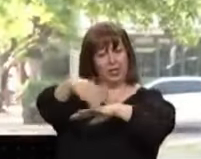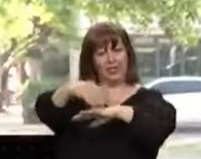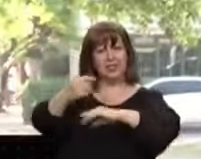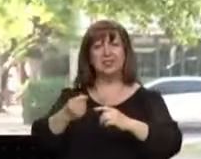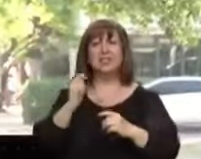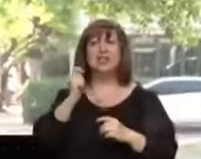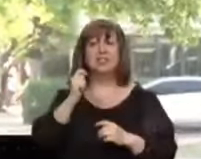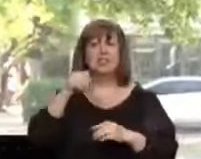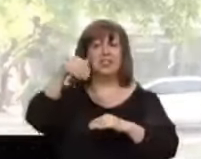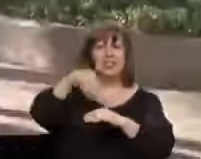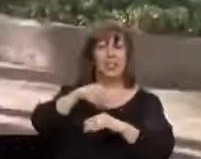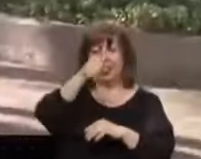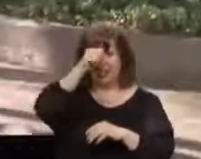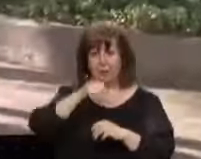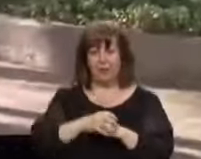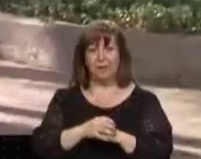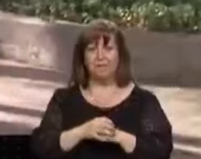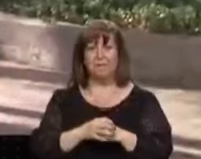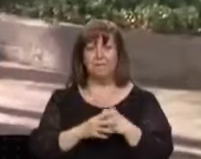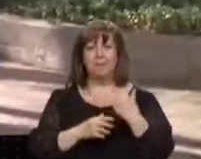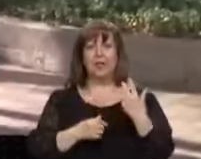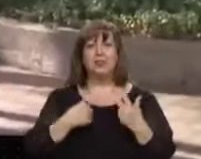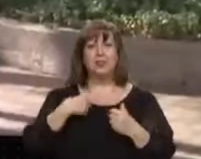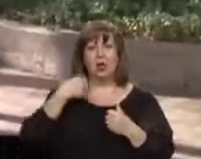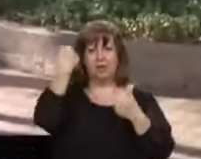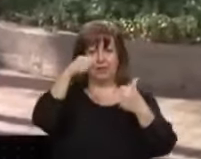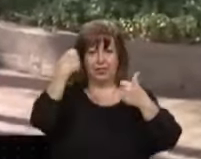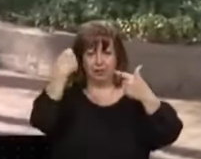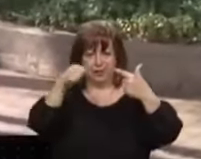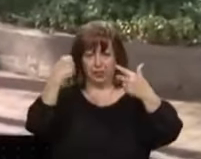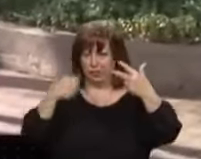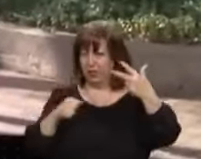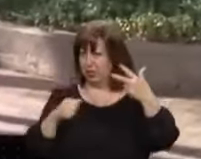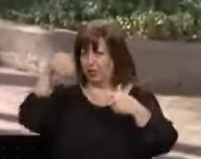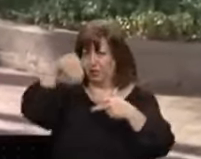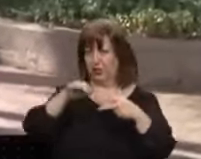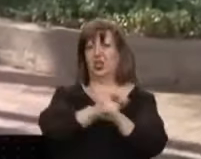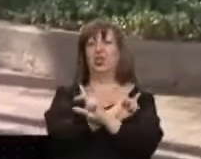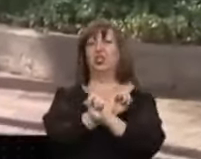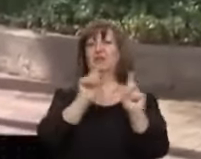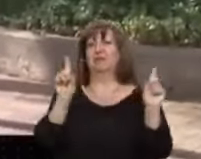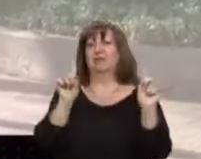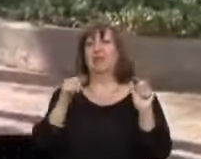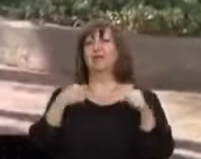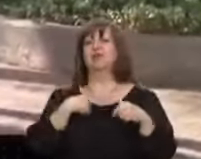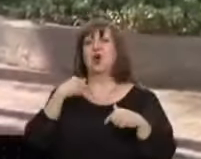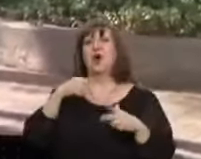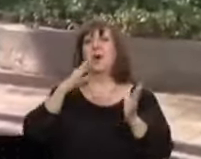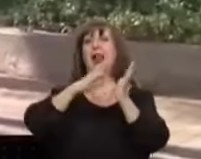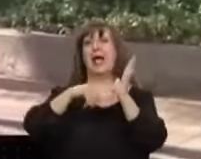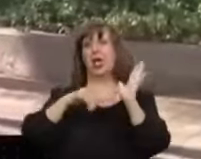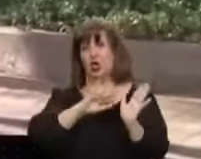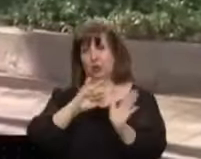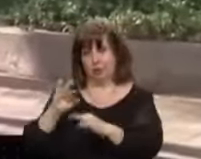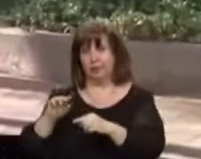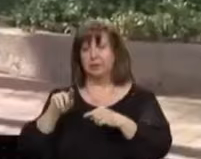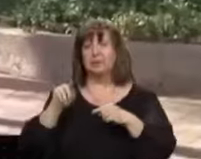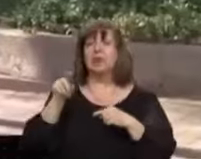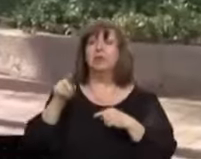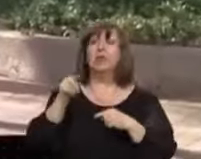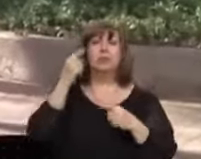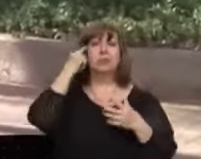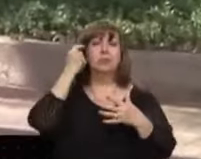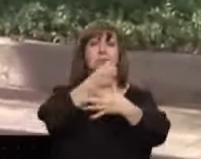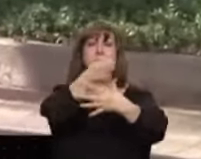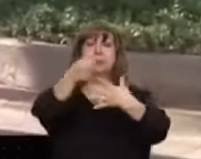A quién van a votar Este domingo tres veces que no he ido a votar Así que tal vez est vaya a votar pero voté en blanco Cuáles son tus opiniones con respecto a los candidatos